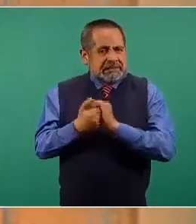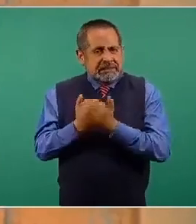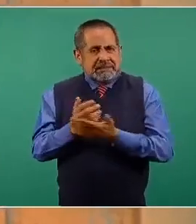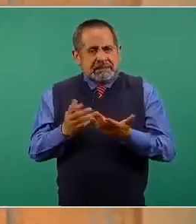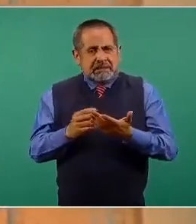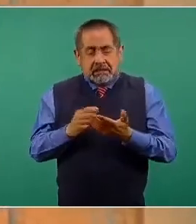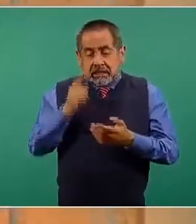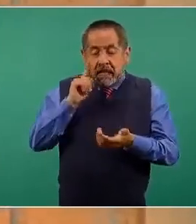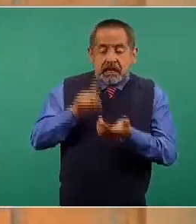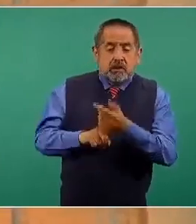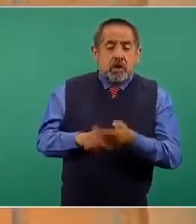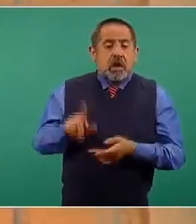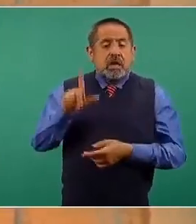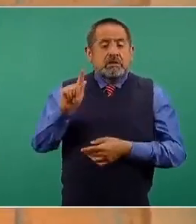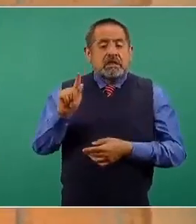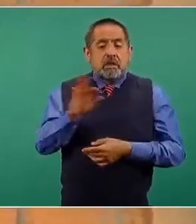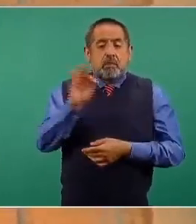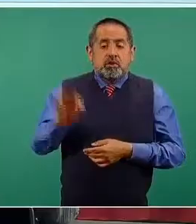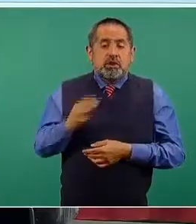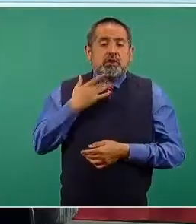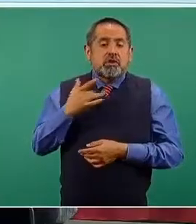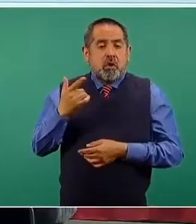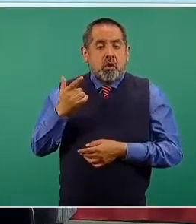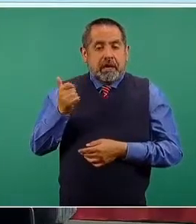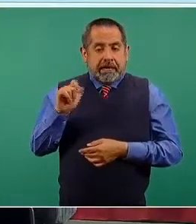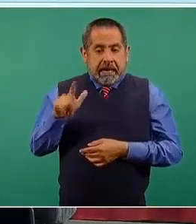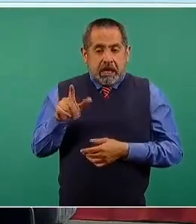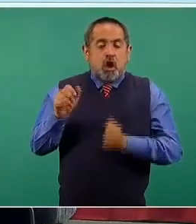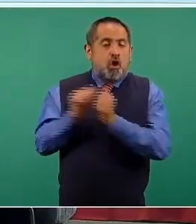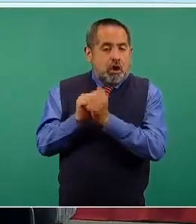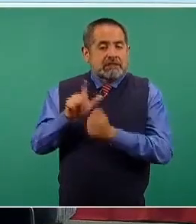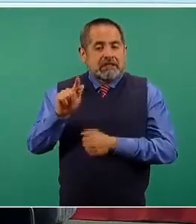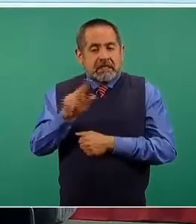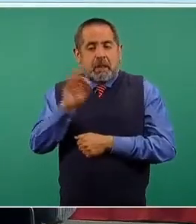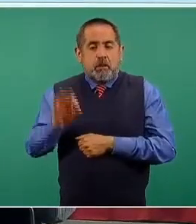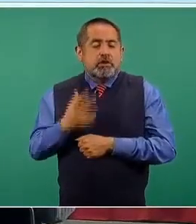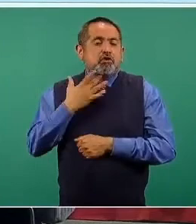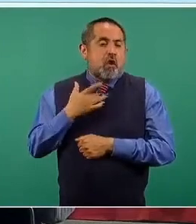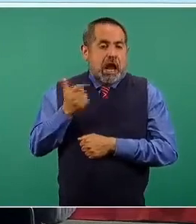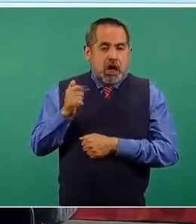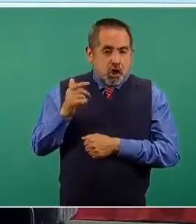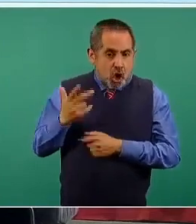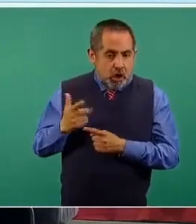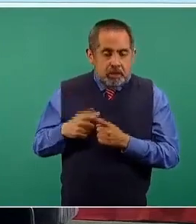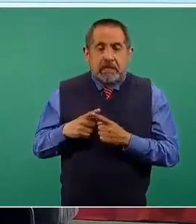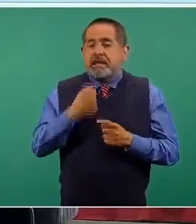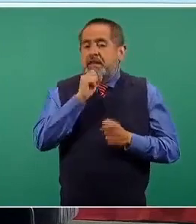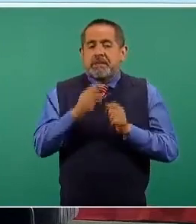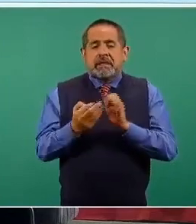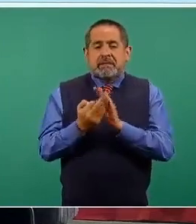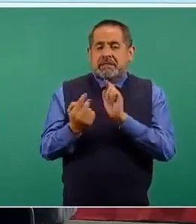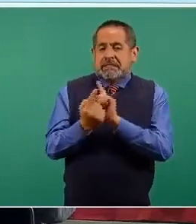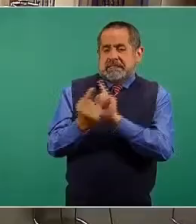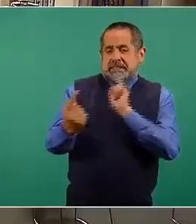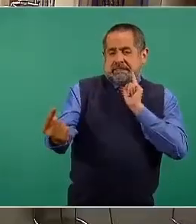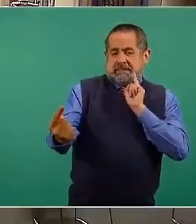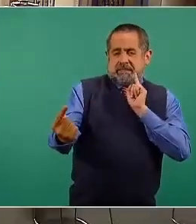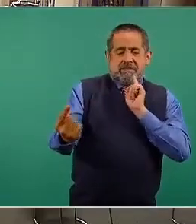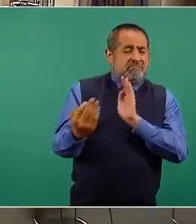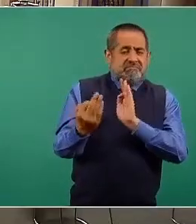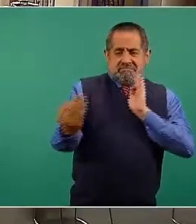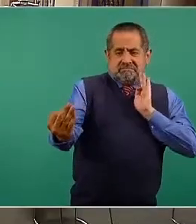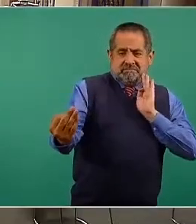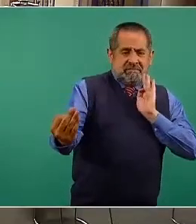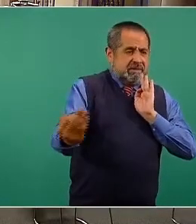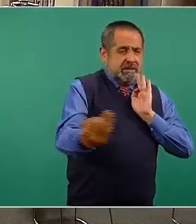tenga 70% de alcohol, este alcohol gel que es lo recomendado. Y la sana distancia. Esto es muy importante porque ahora